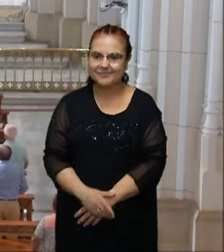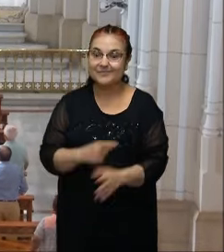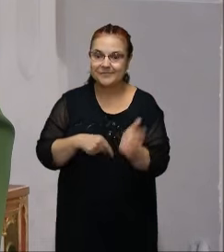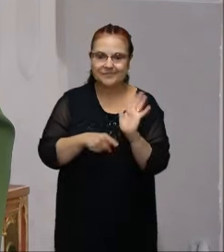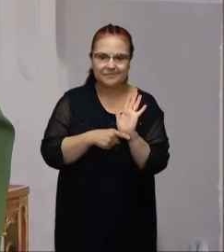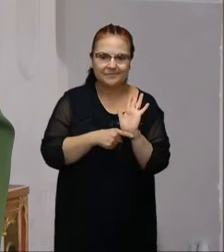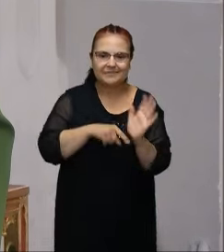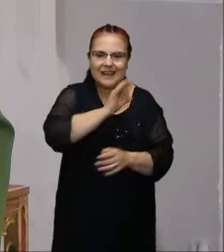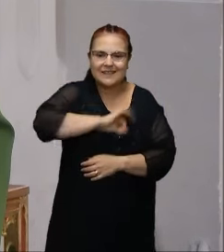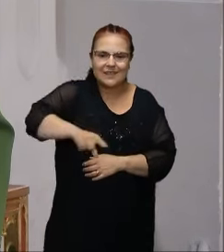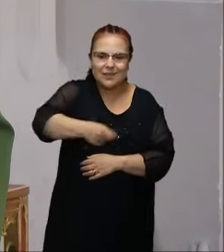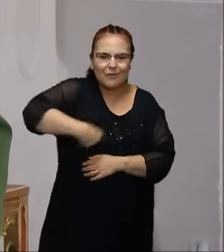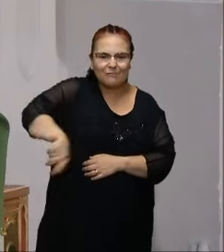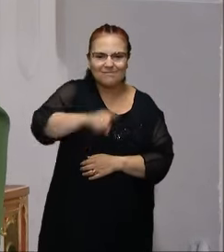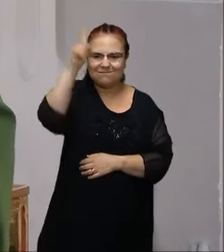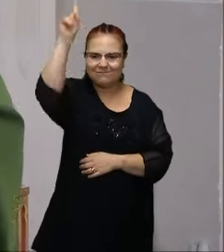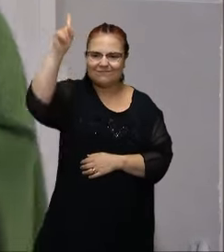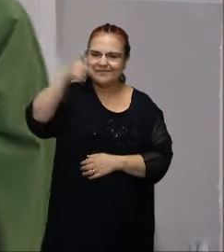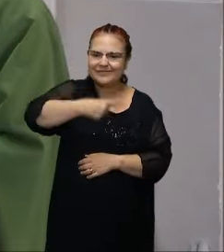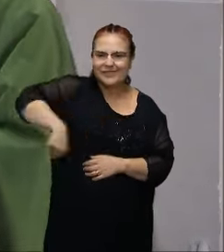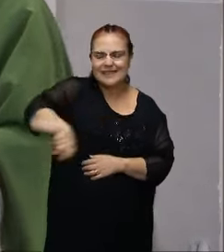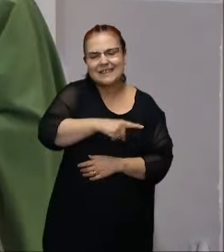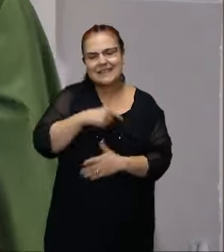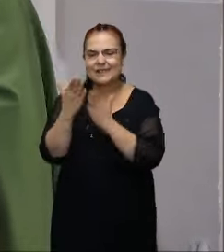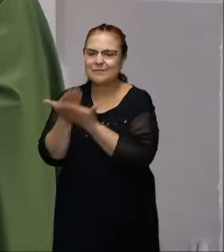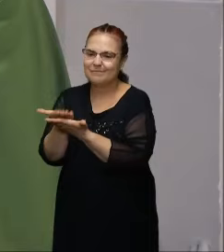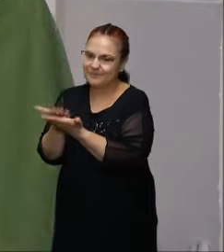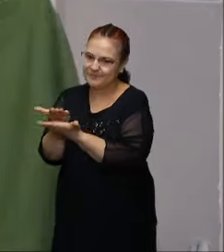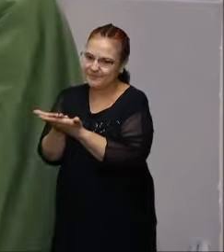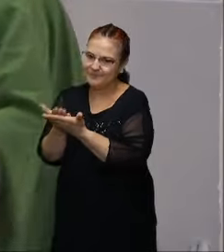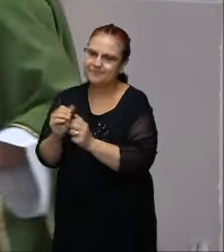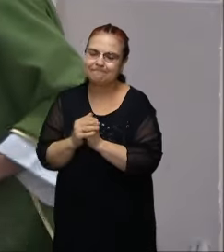Presentemos al Señor nuestro Dios nuestras plegarias.